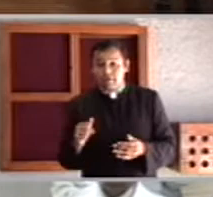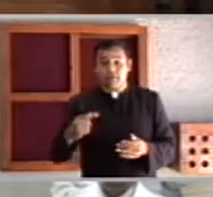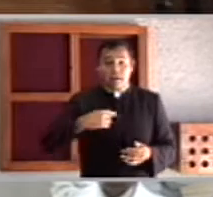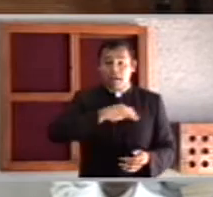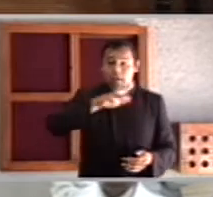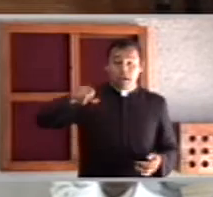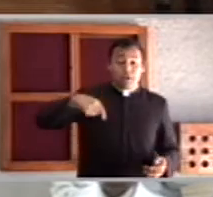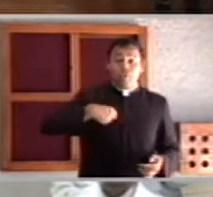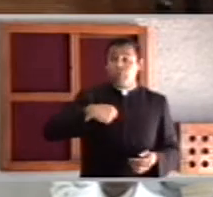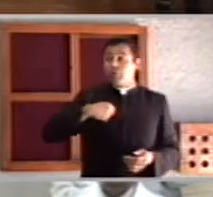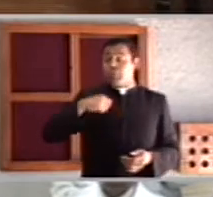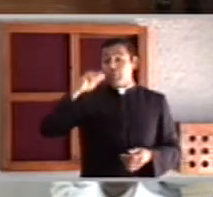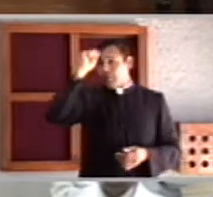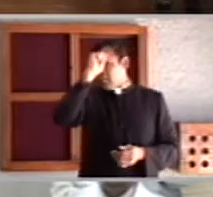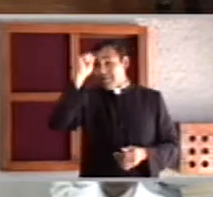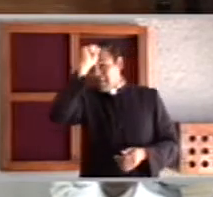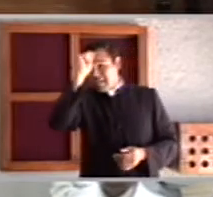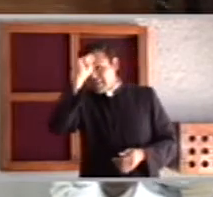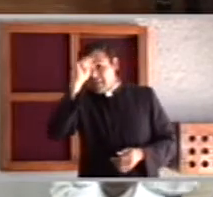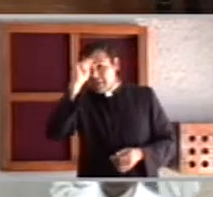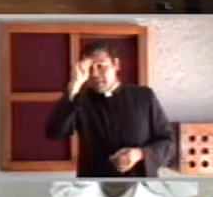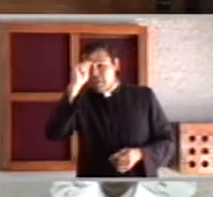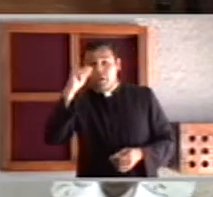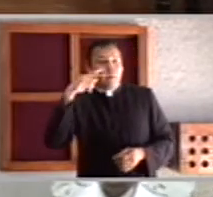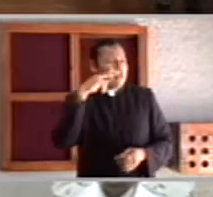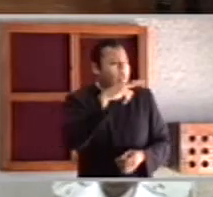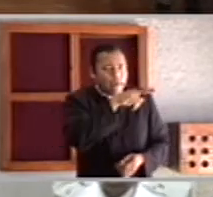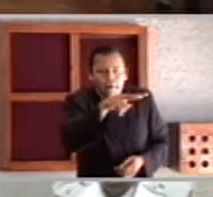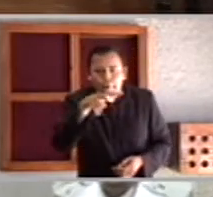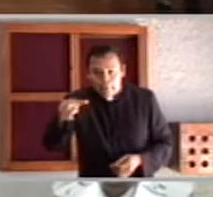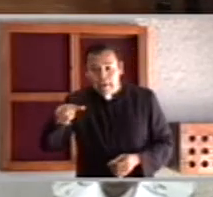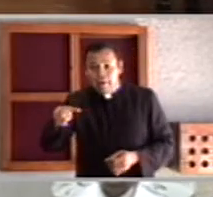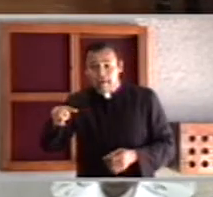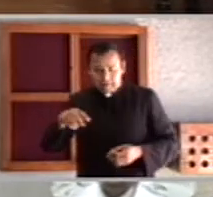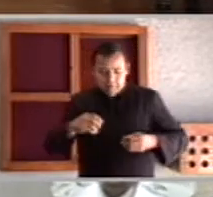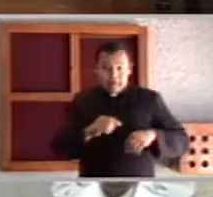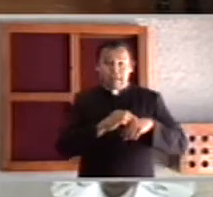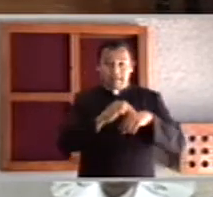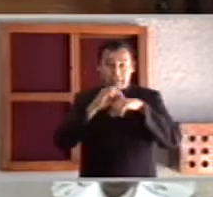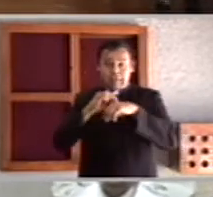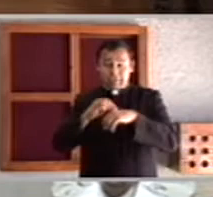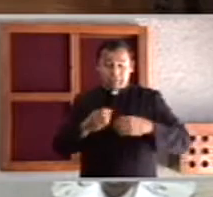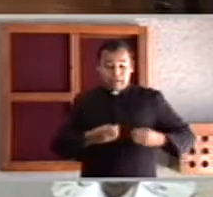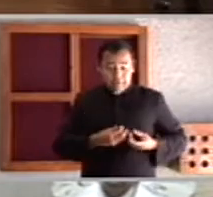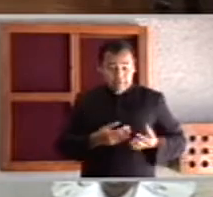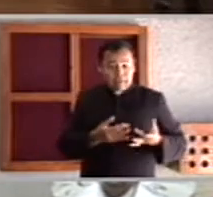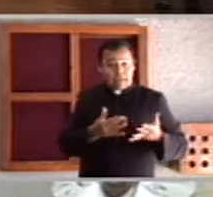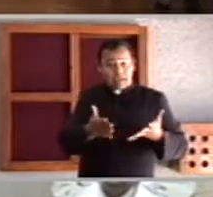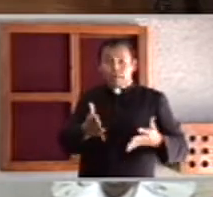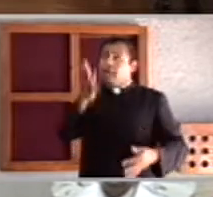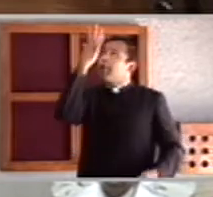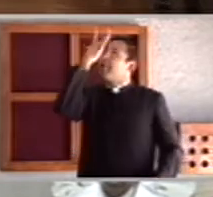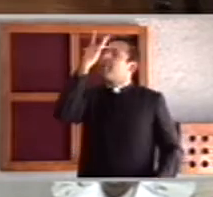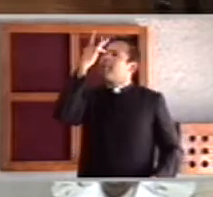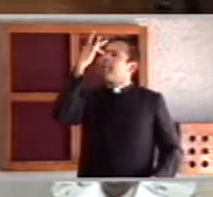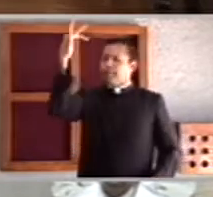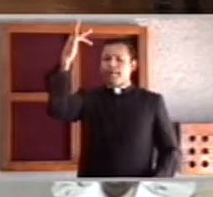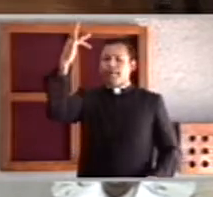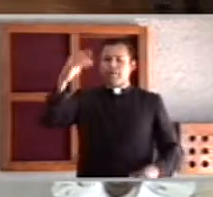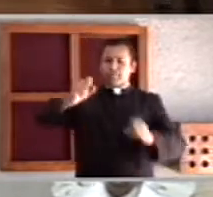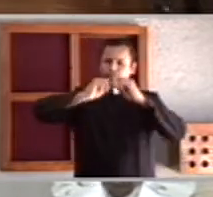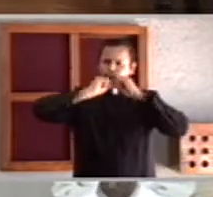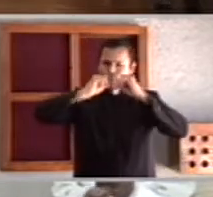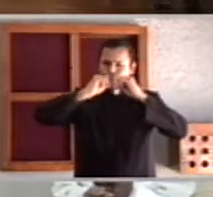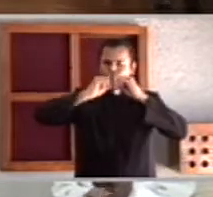tenemos que ser testigos de esta misericordia divina, vivida, luchada